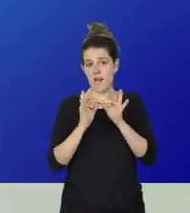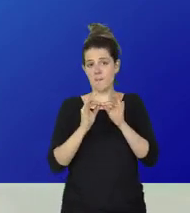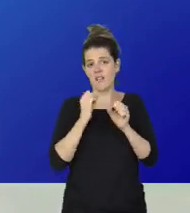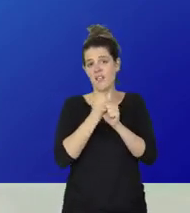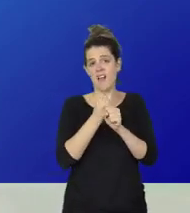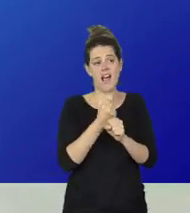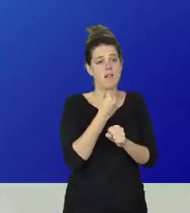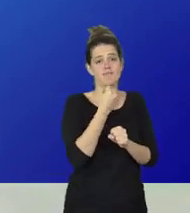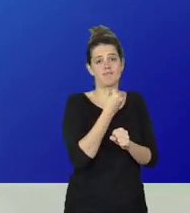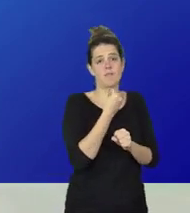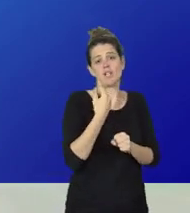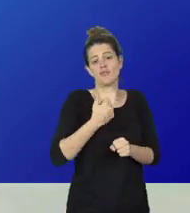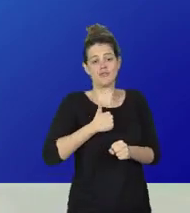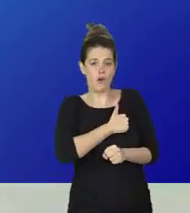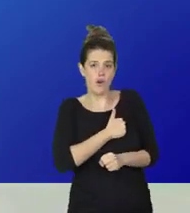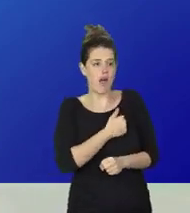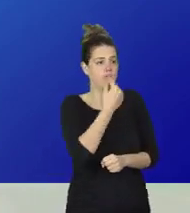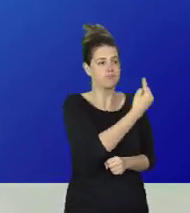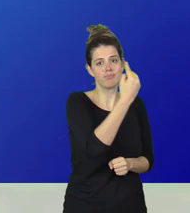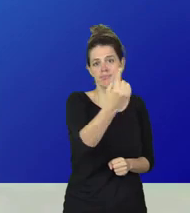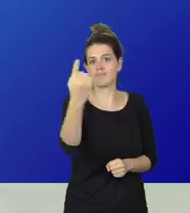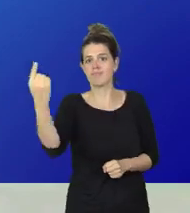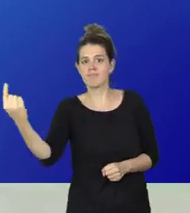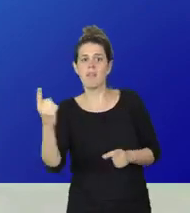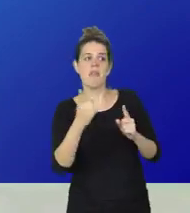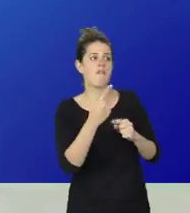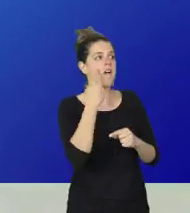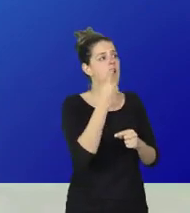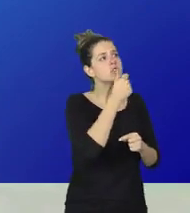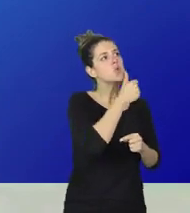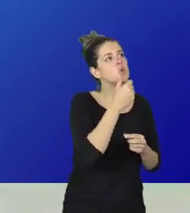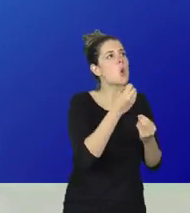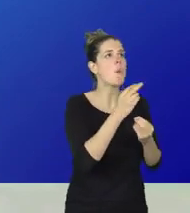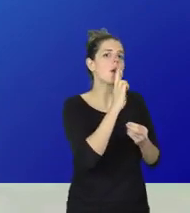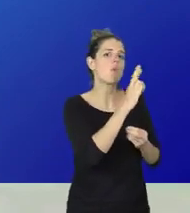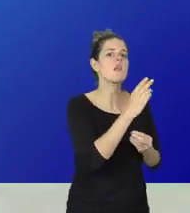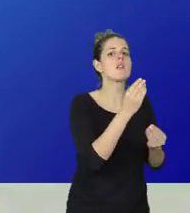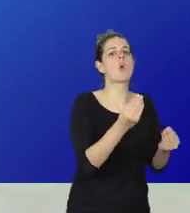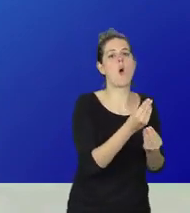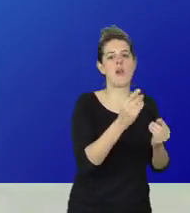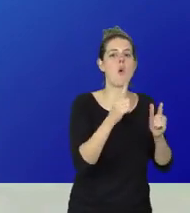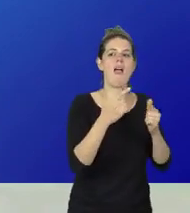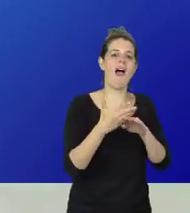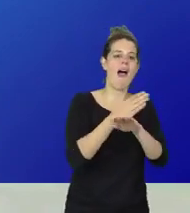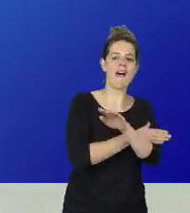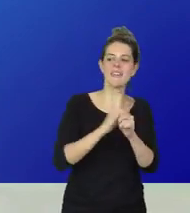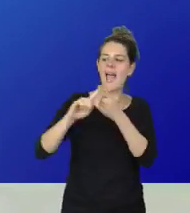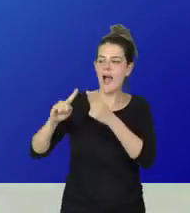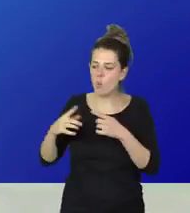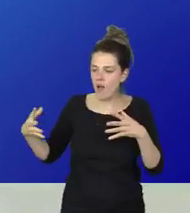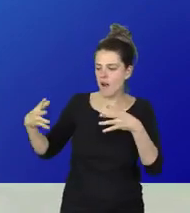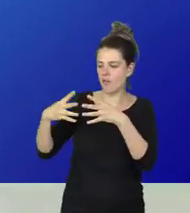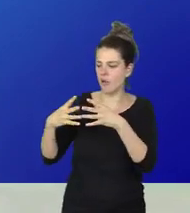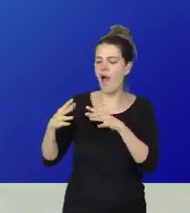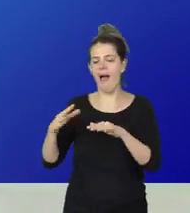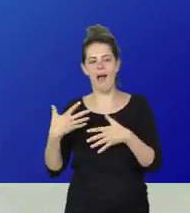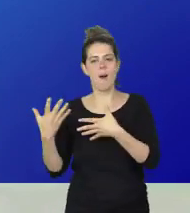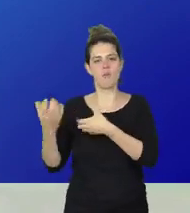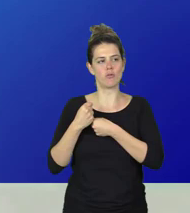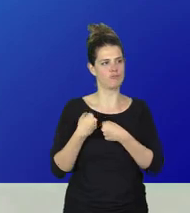responder sin ningún acuerdo colectivo y como, bueno, desde más que nada desde lo que cada